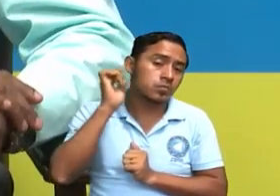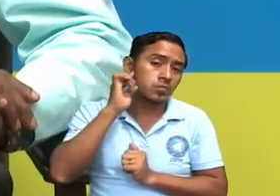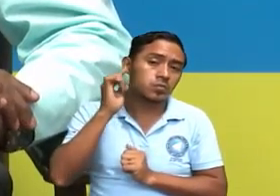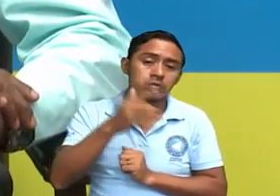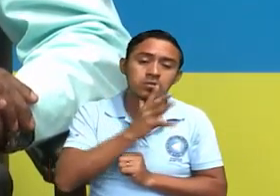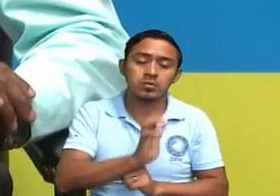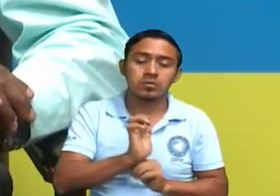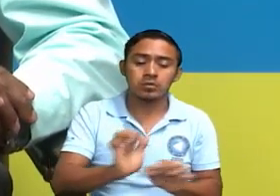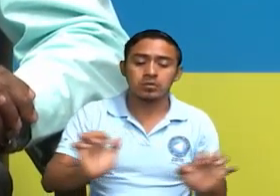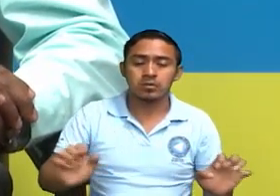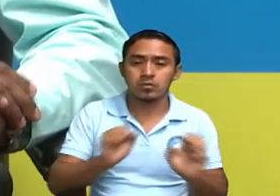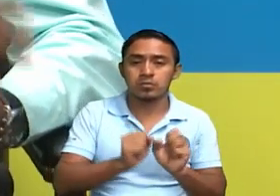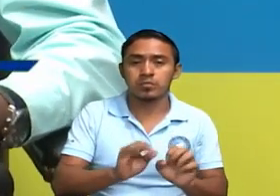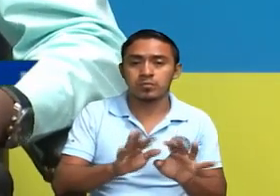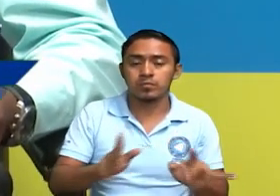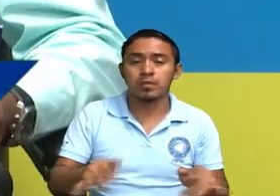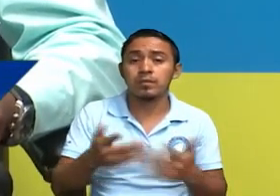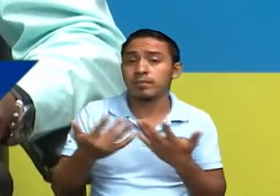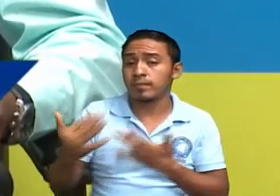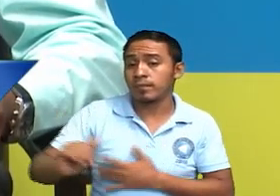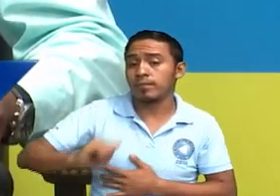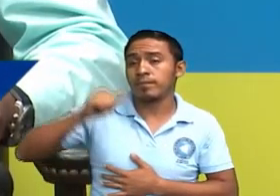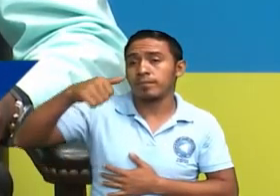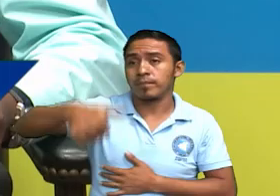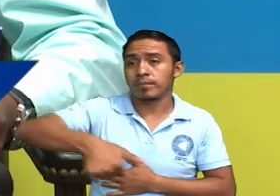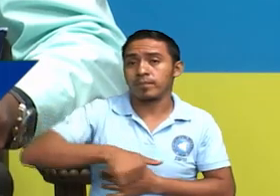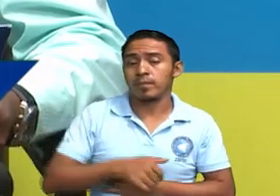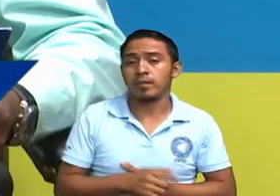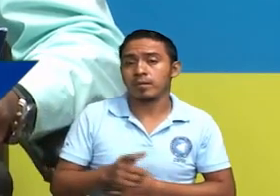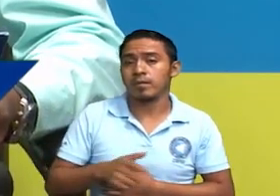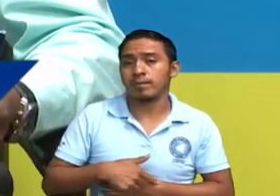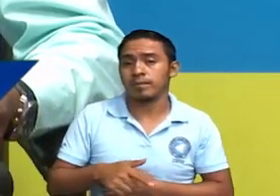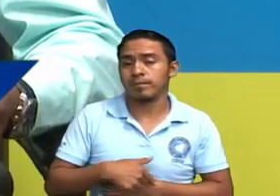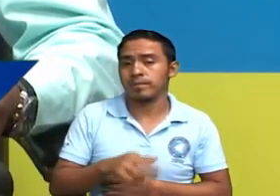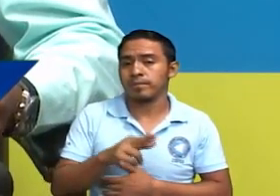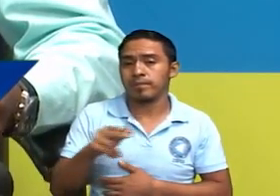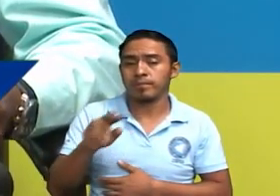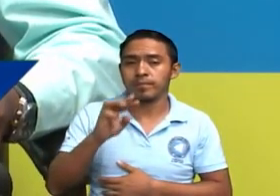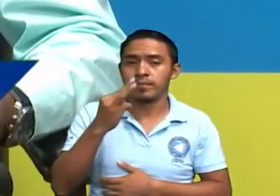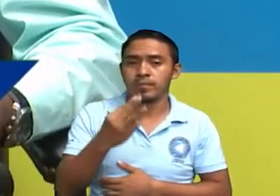nuestros niños y nuestras niñas. Le esperamos el día de mañana a esta misma hora,